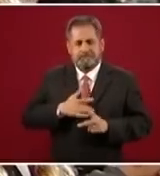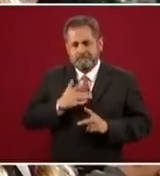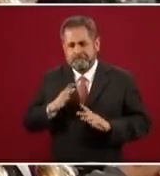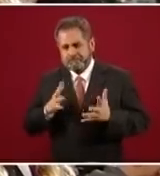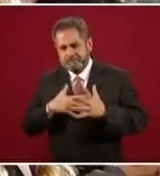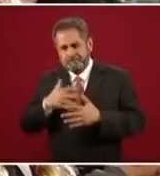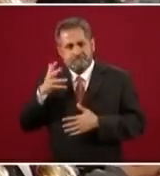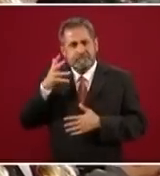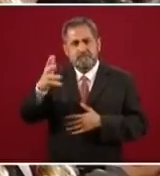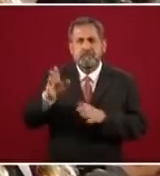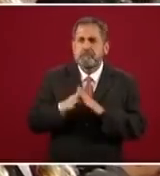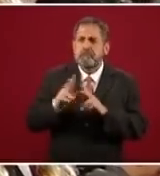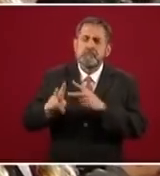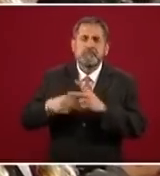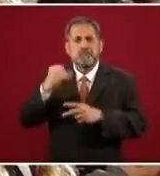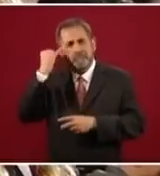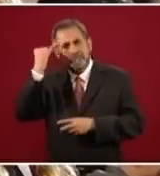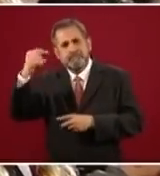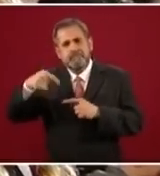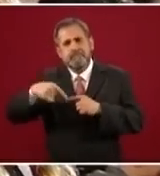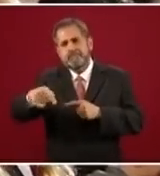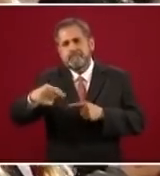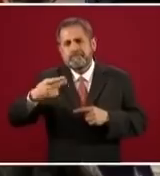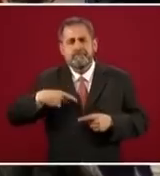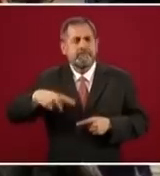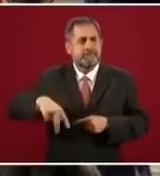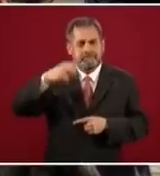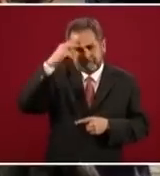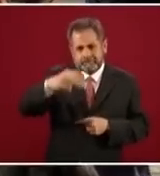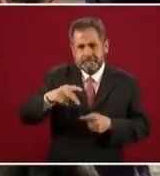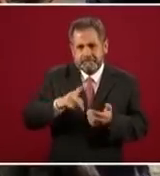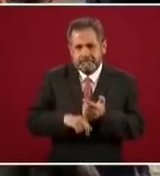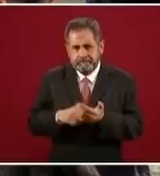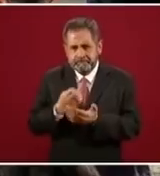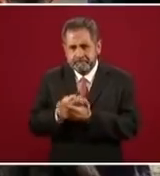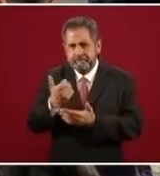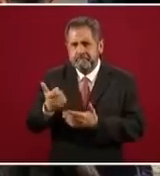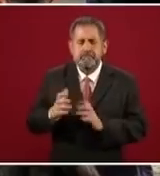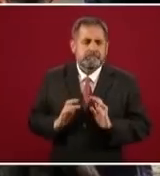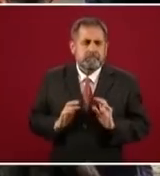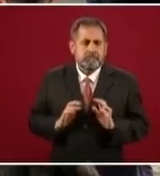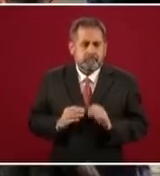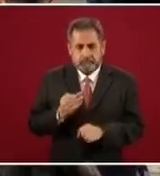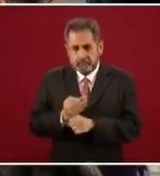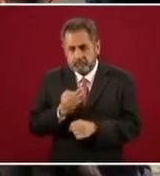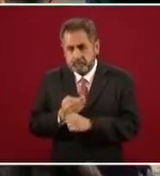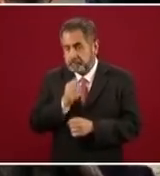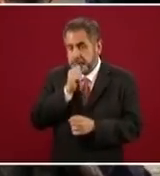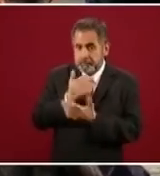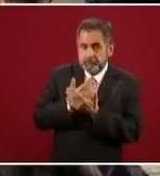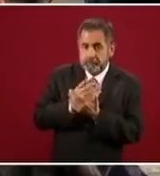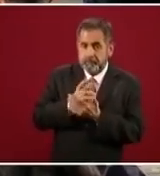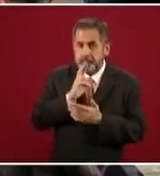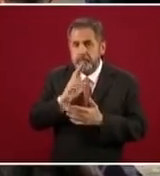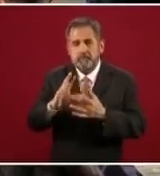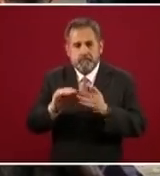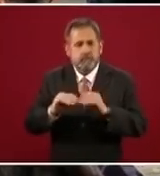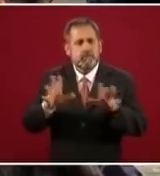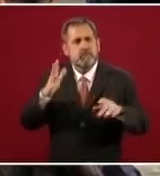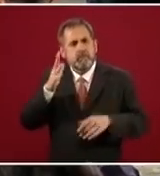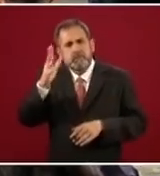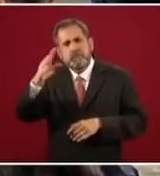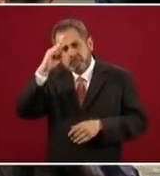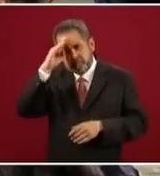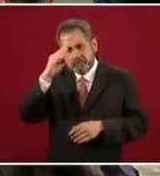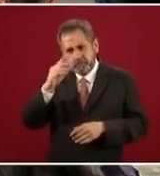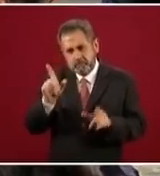presidente, al respecto de cómo podríamos esperar los mexicanos el comportamiento de nuestra economía. Y bueno, pues hasta la fecha no ha habido un comentario al respecto de su